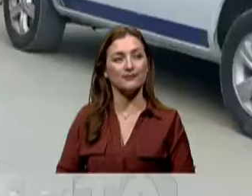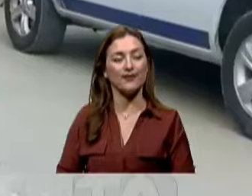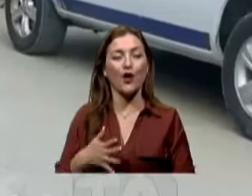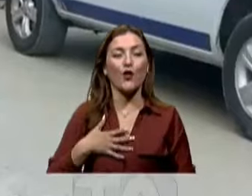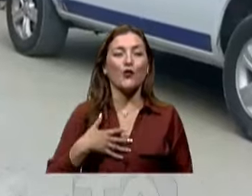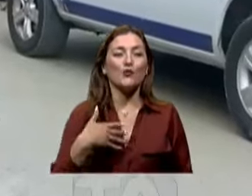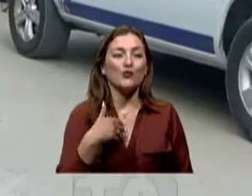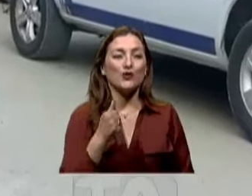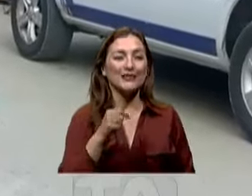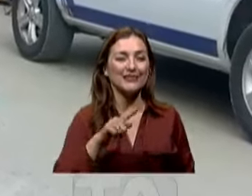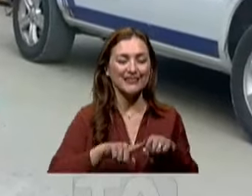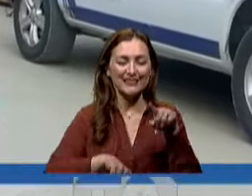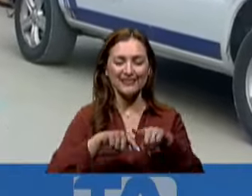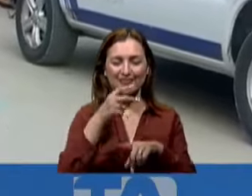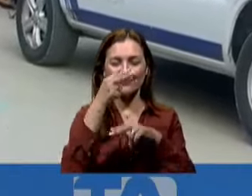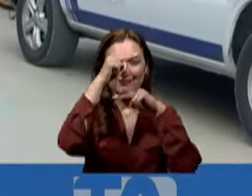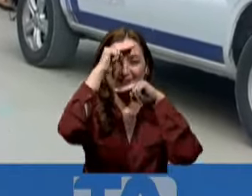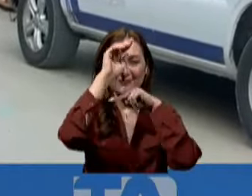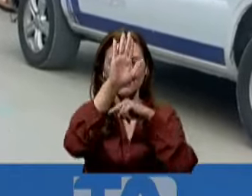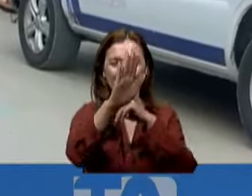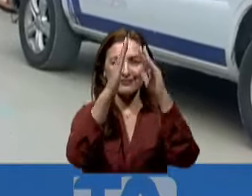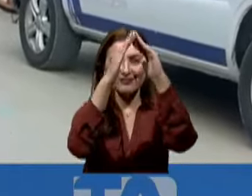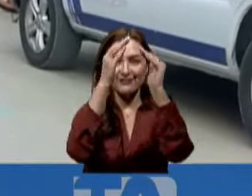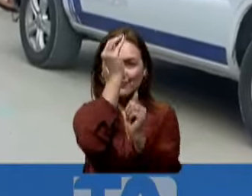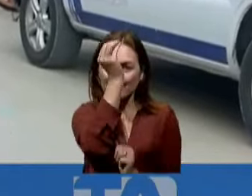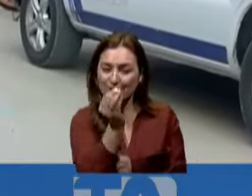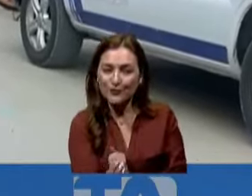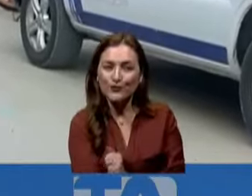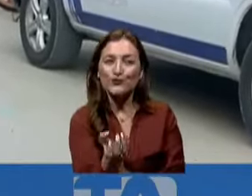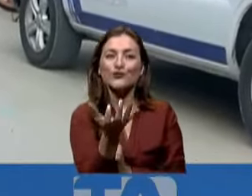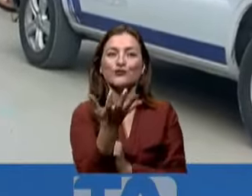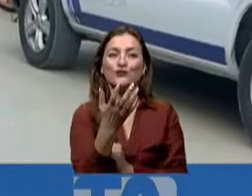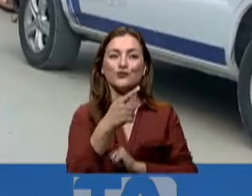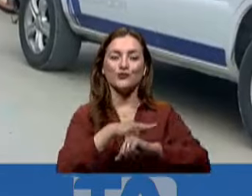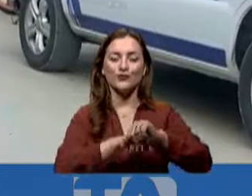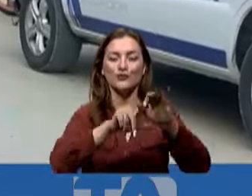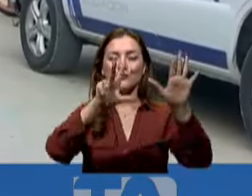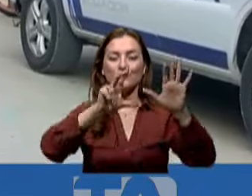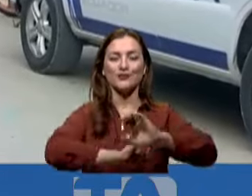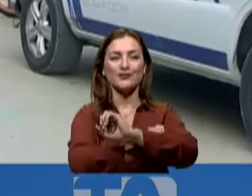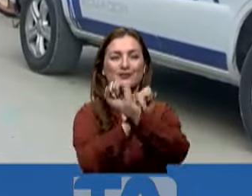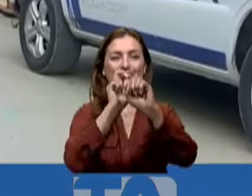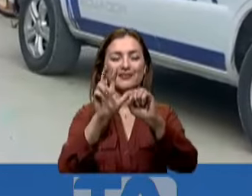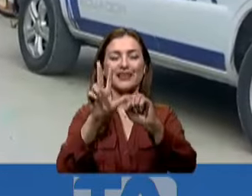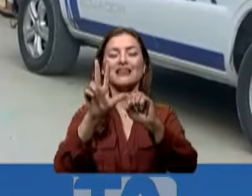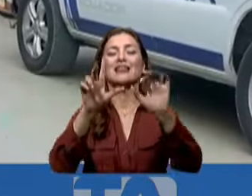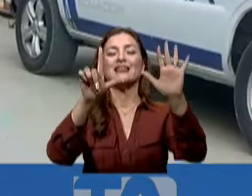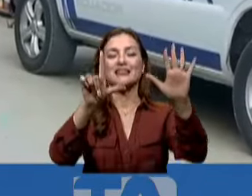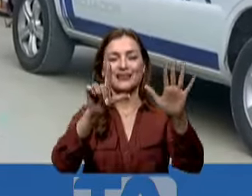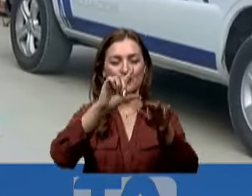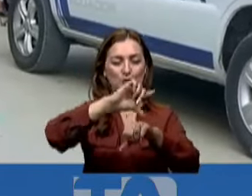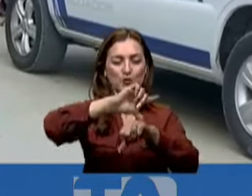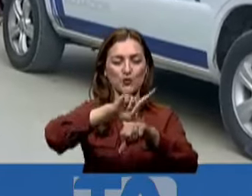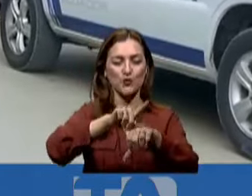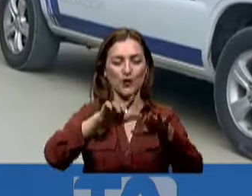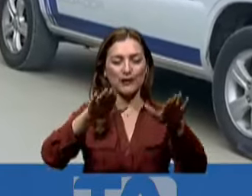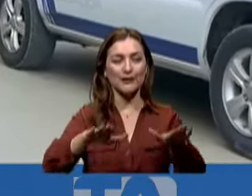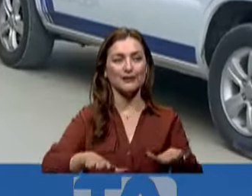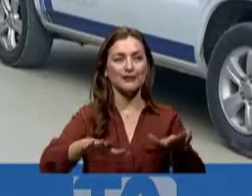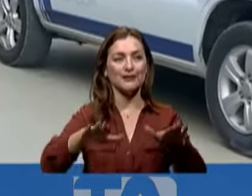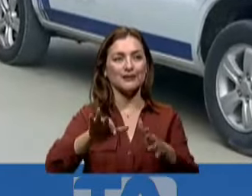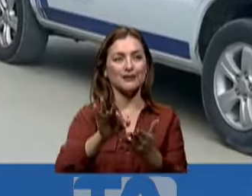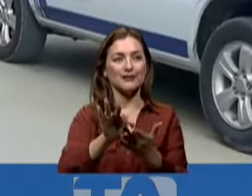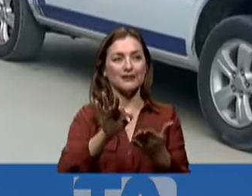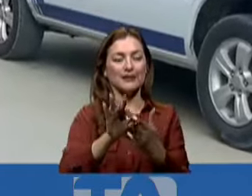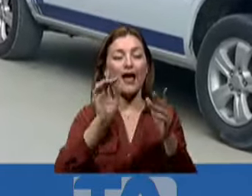¿Qué tal, Andrea? Amigos televidentes en casa, muy buenos días. Así es, 8 de la mañana con 37 minutos. Yo me encuentro precisamente acá en el Cantón